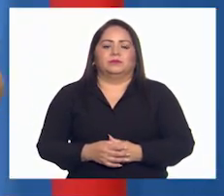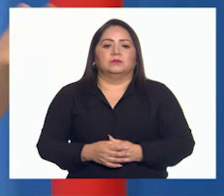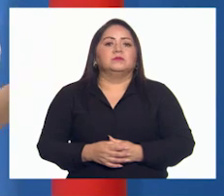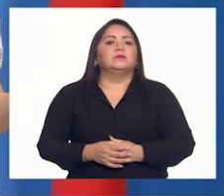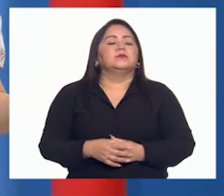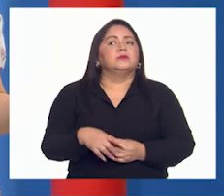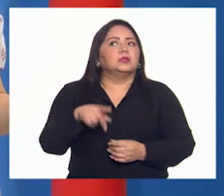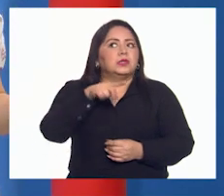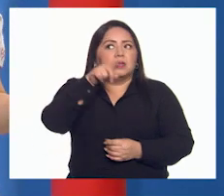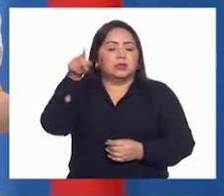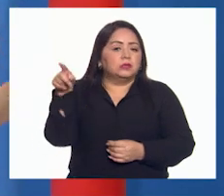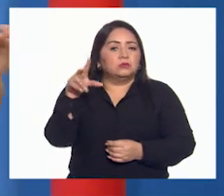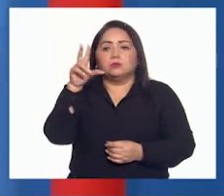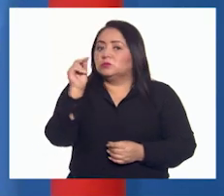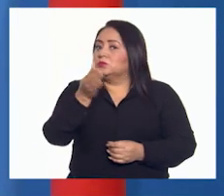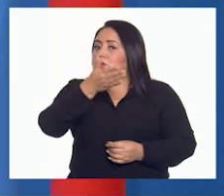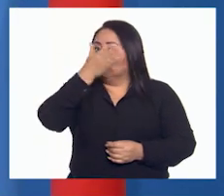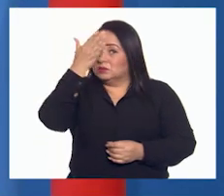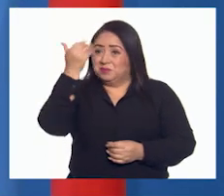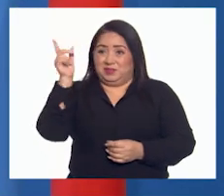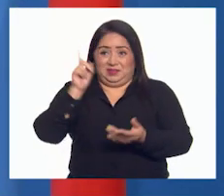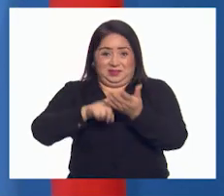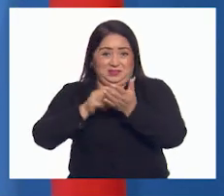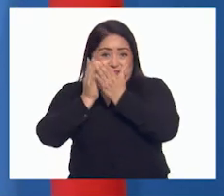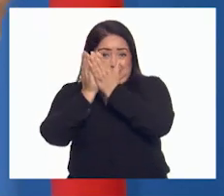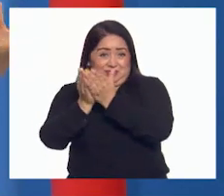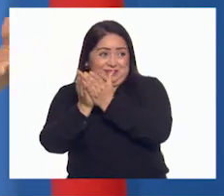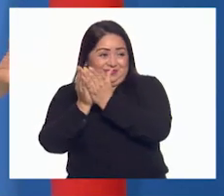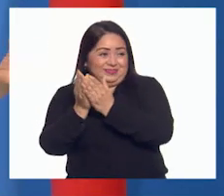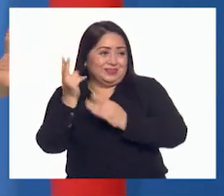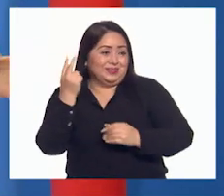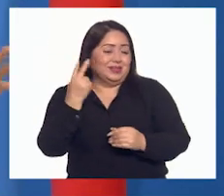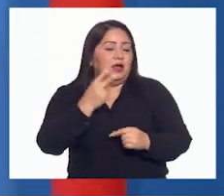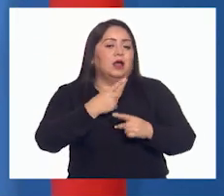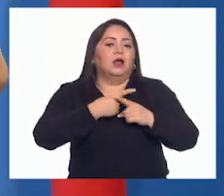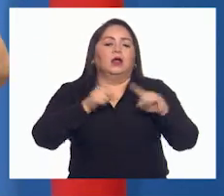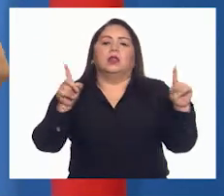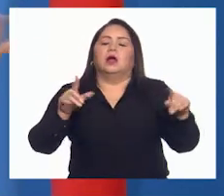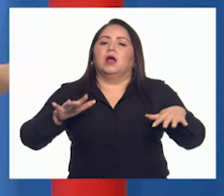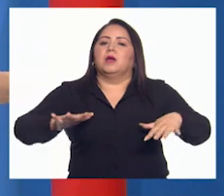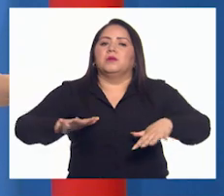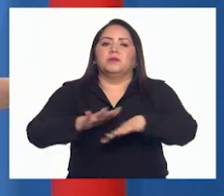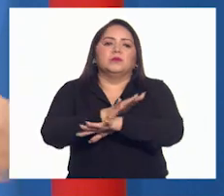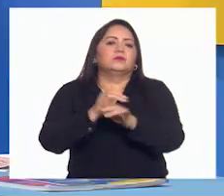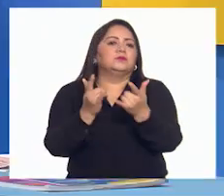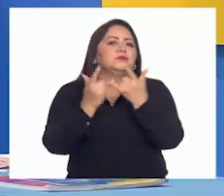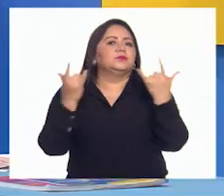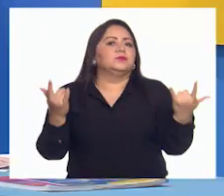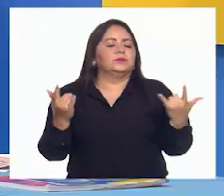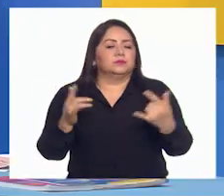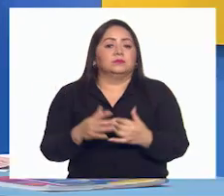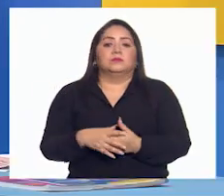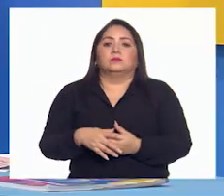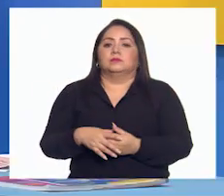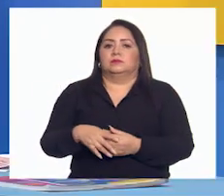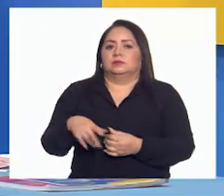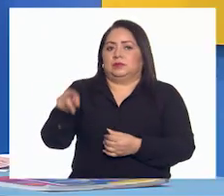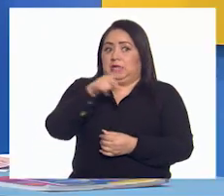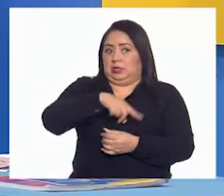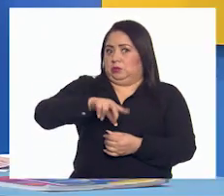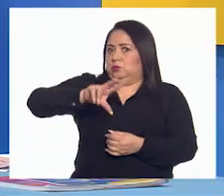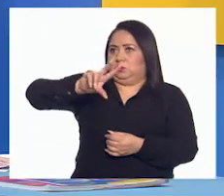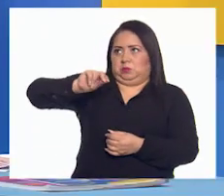Ellos no lo sabían, pero su viaje cambiaría el rumbo de la historia de manera irreversible. Ellos no lo